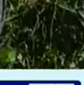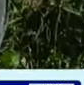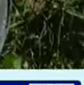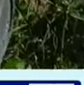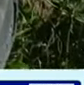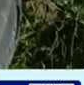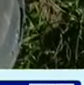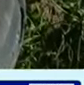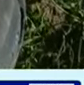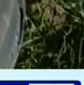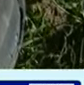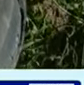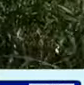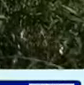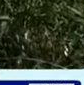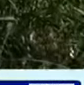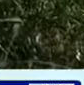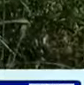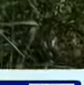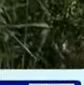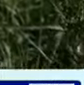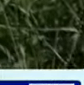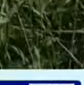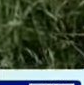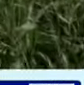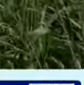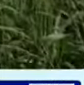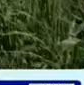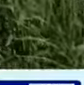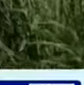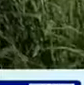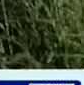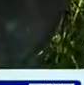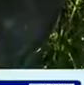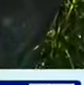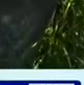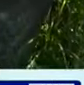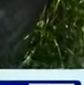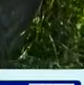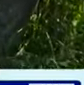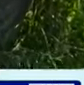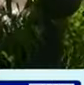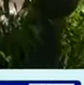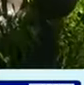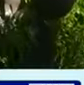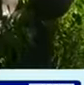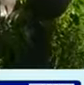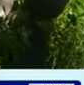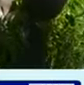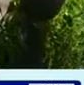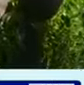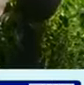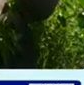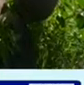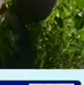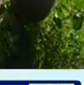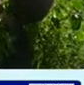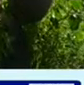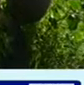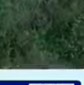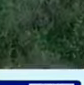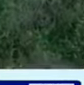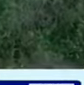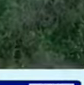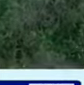epidemiológica por estos casos. Como es una enfermedad parecida y es el transmisor es el